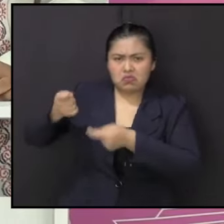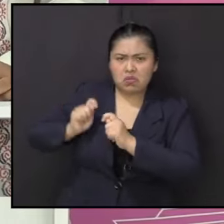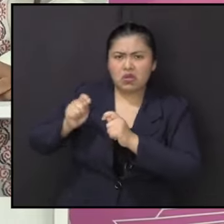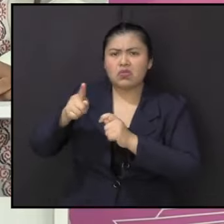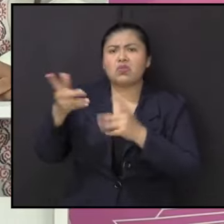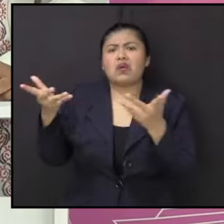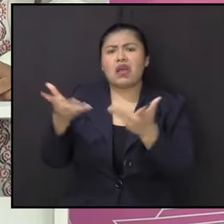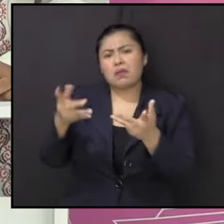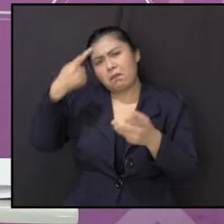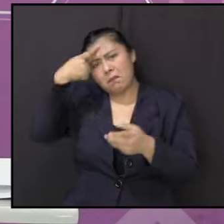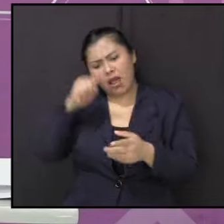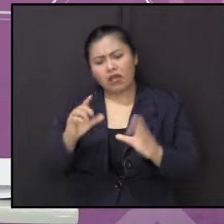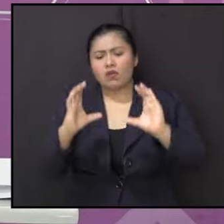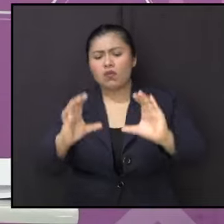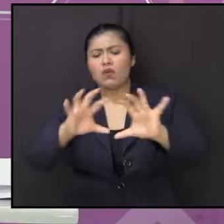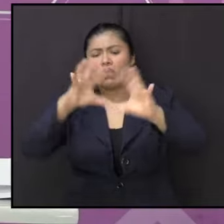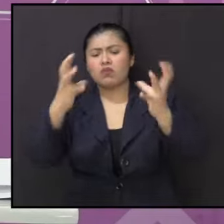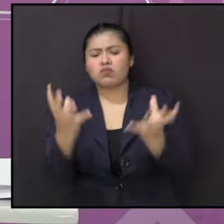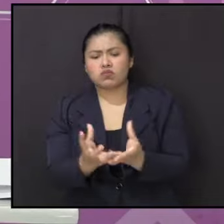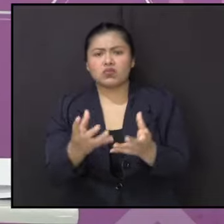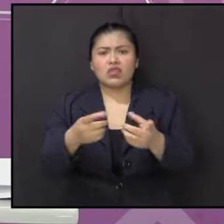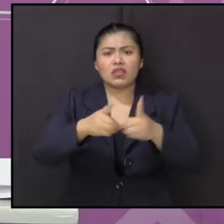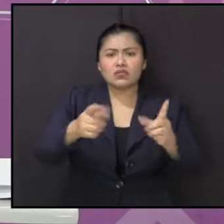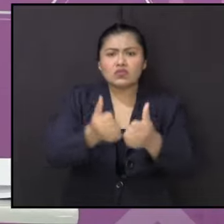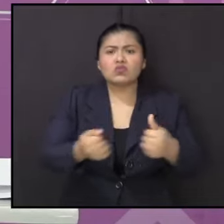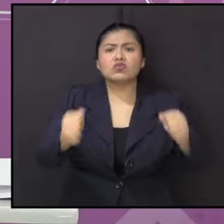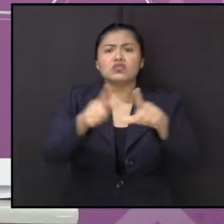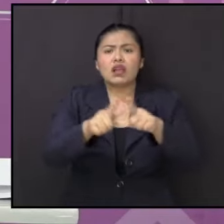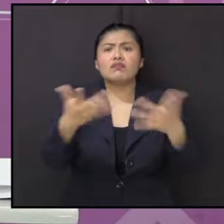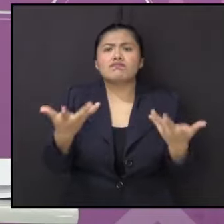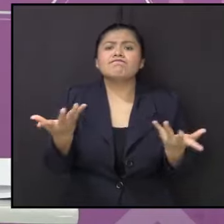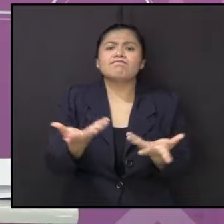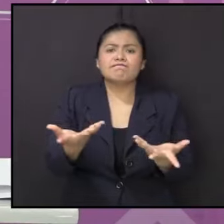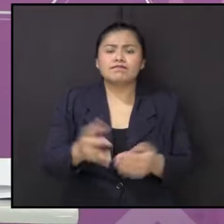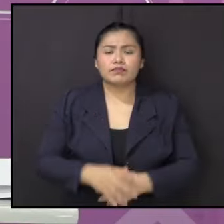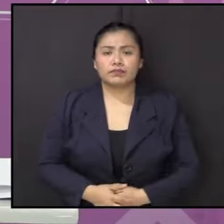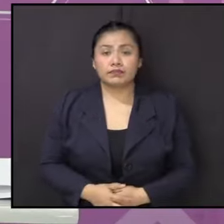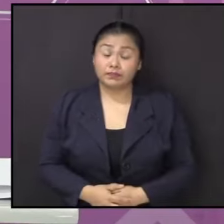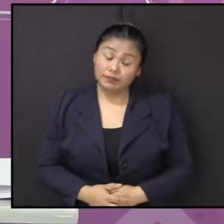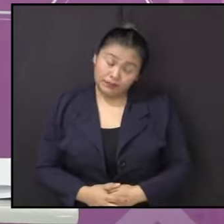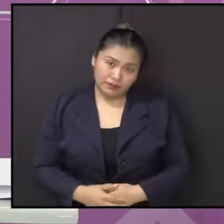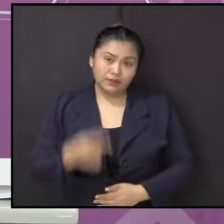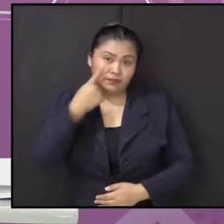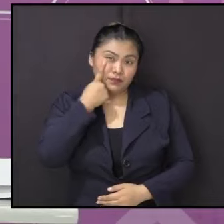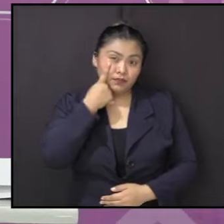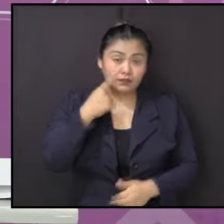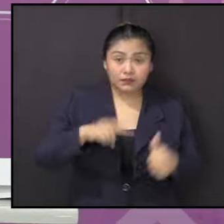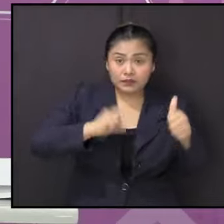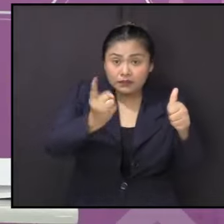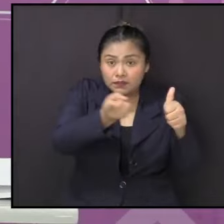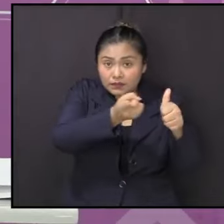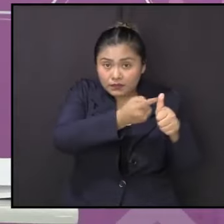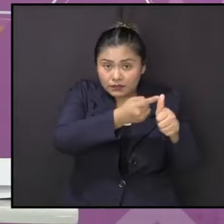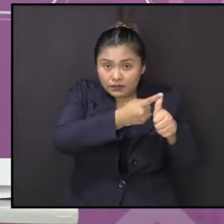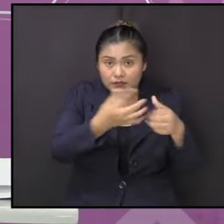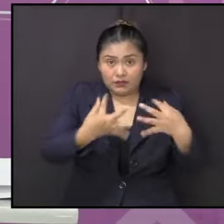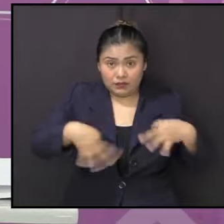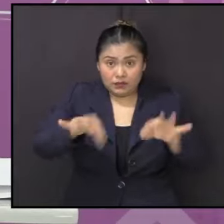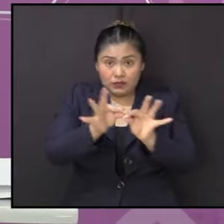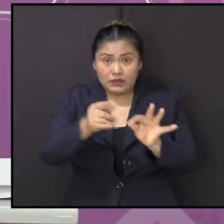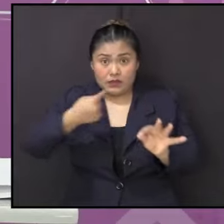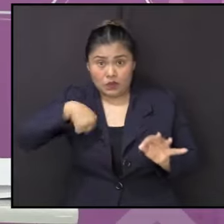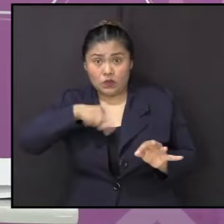para su distrito? Adelante, gracias, candidata. Pues primeramente, uno de los ejes rectores que llevamos nosotros desde y lo que va a